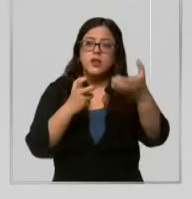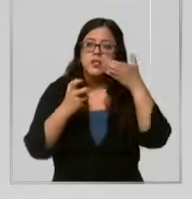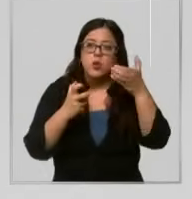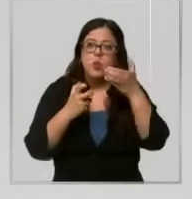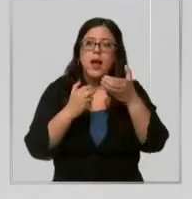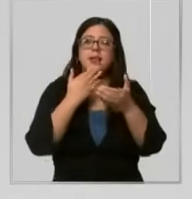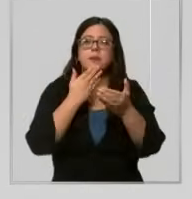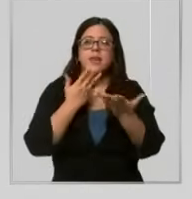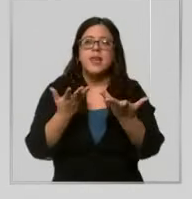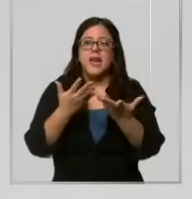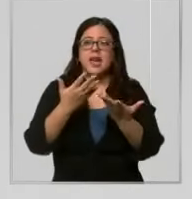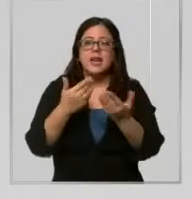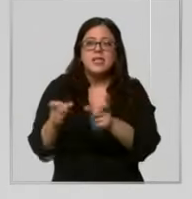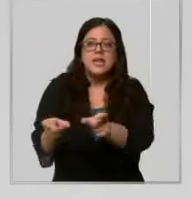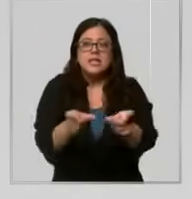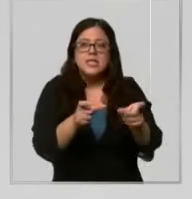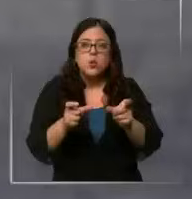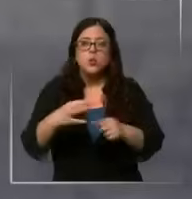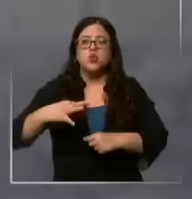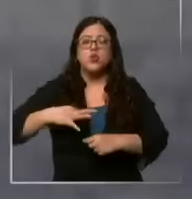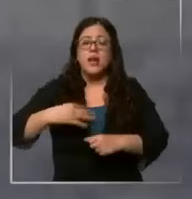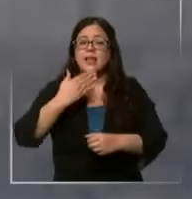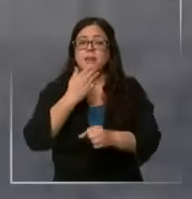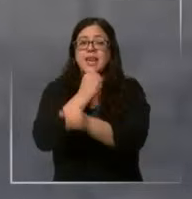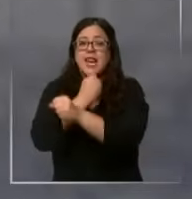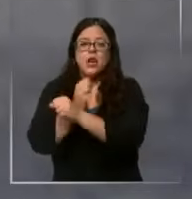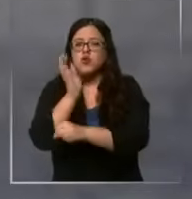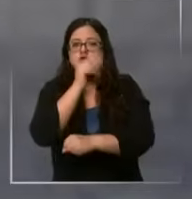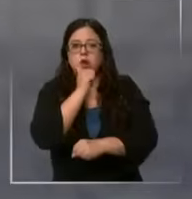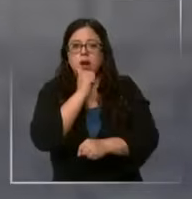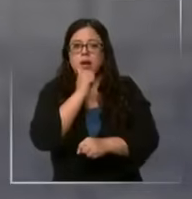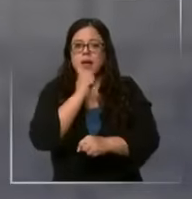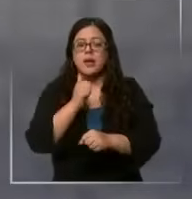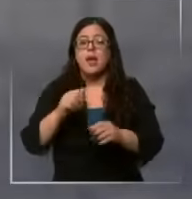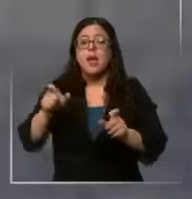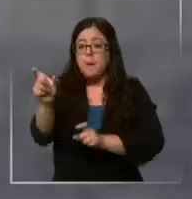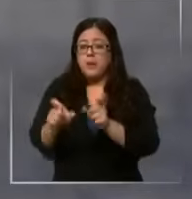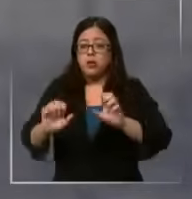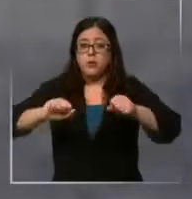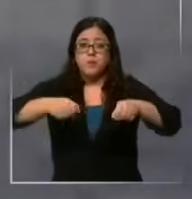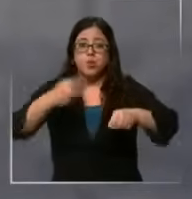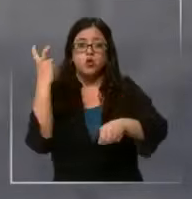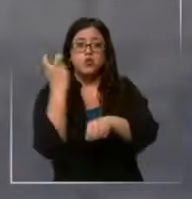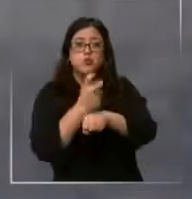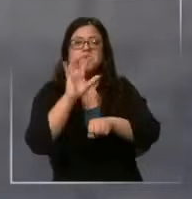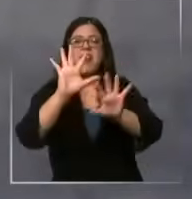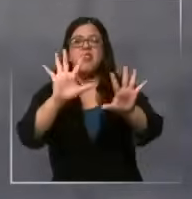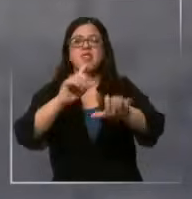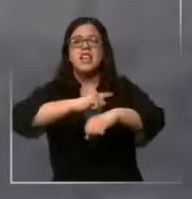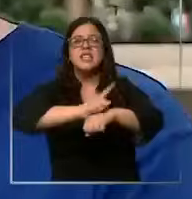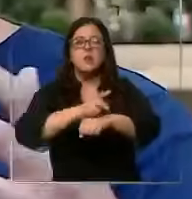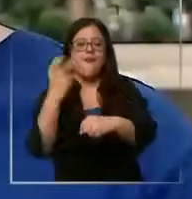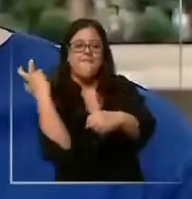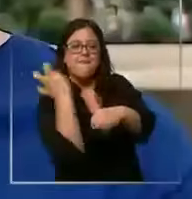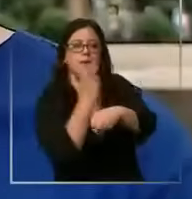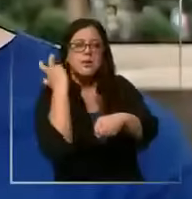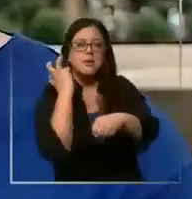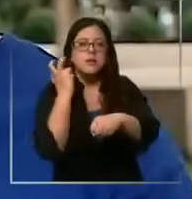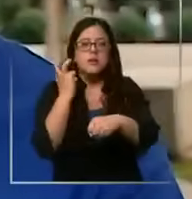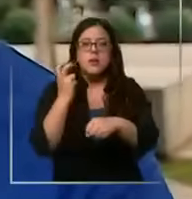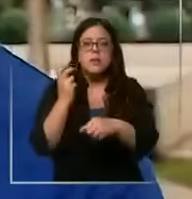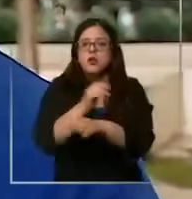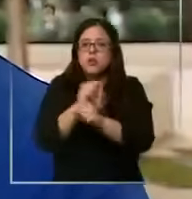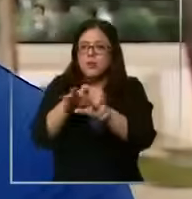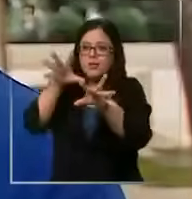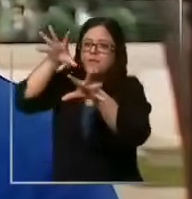y carabineros brillan por su ausencia. Los motochorros pueden tardar menos de 10 segundos en efectuar el robo. Pero en 10 segundos es casi imposible atrapar a